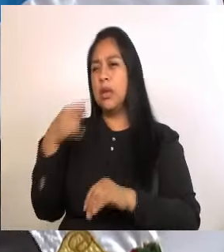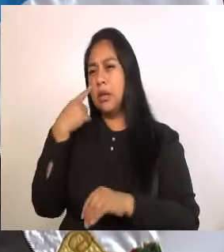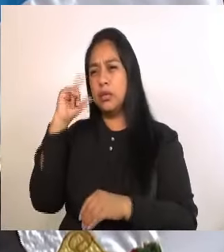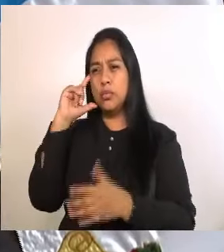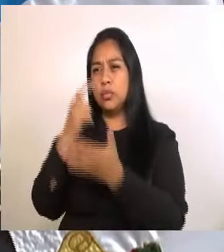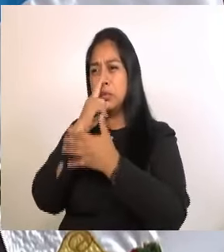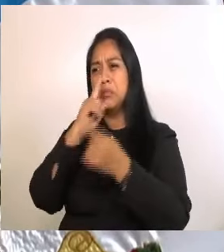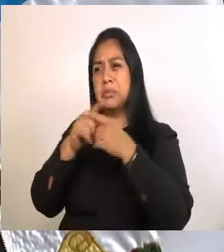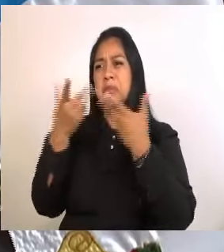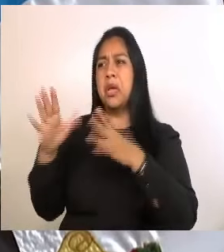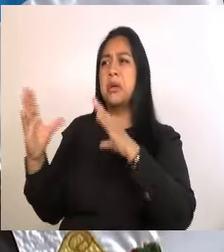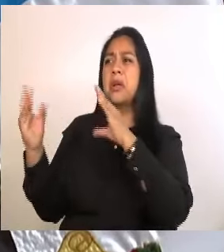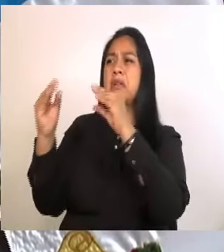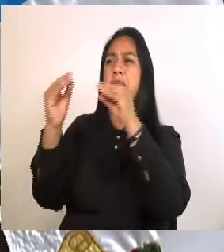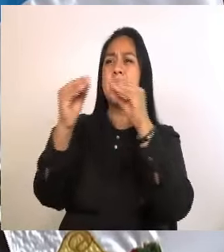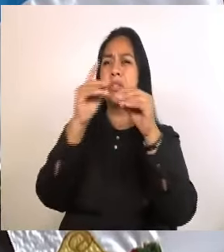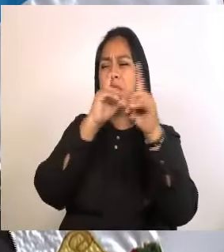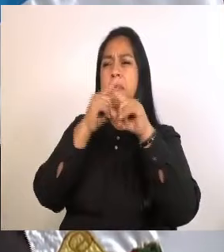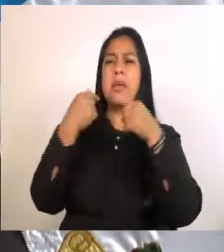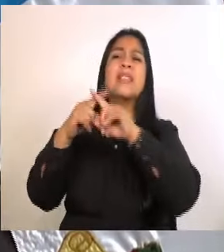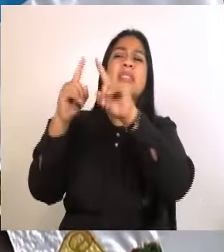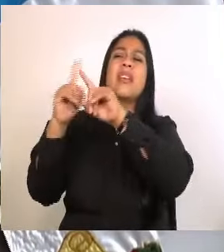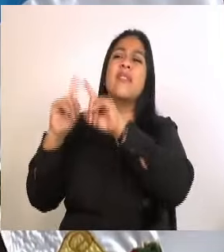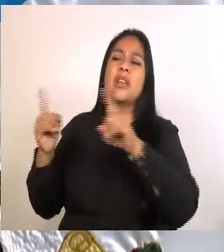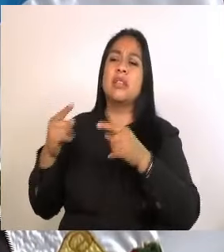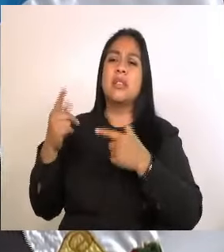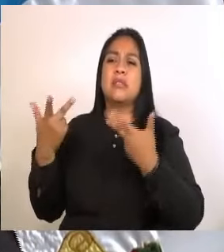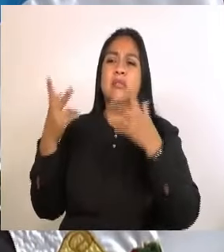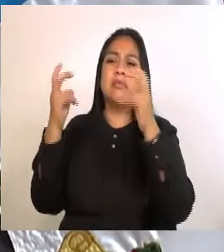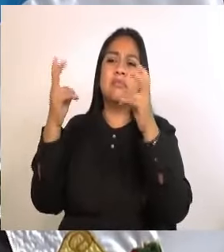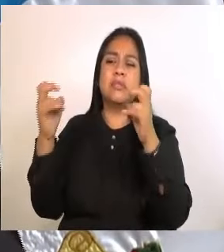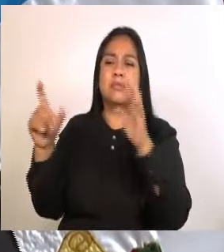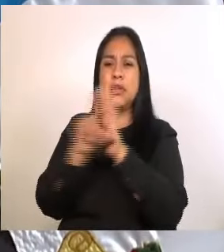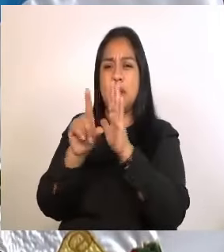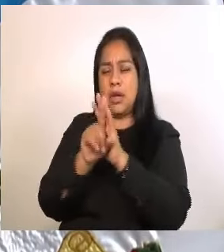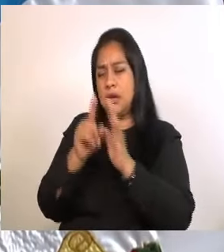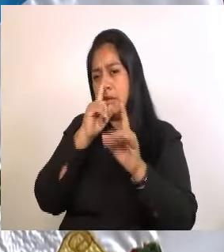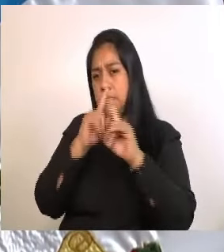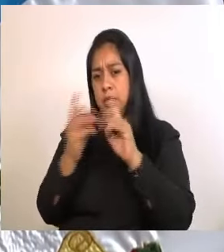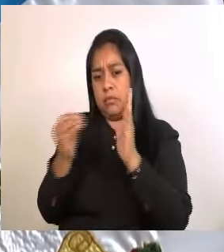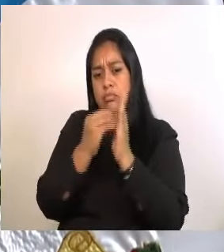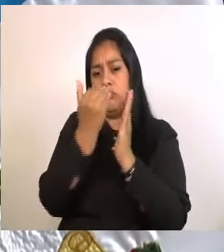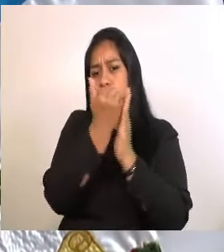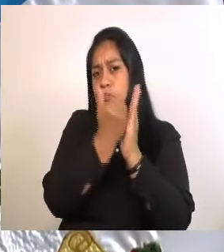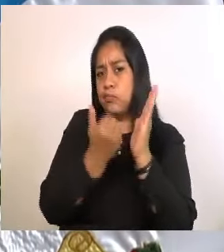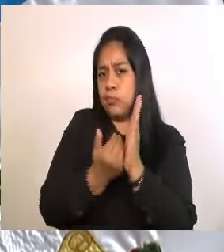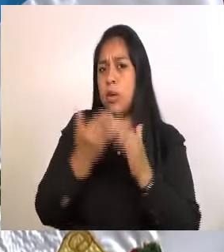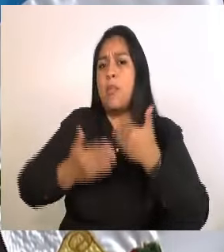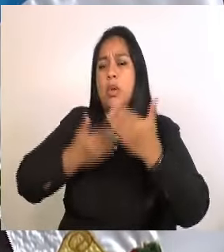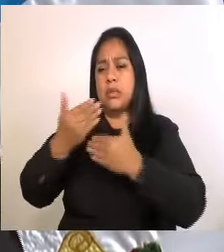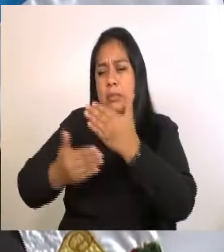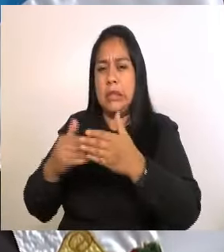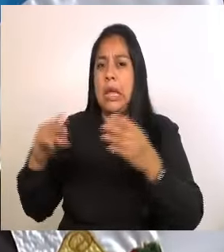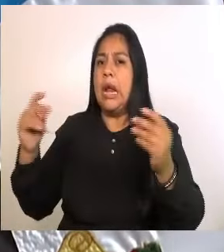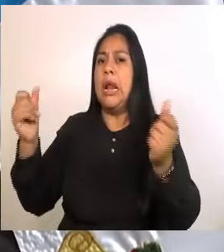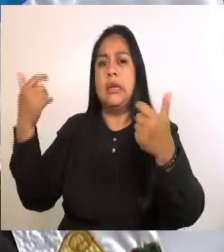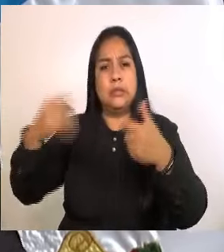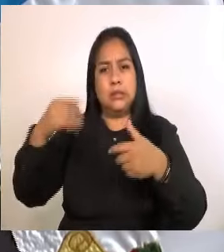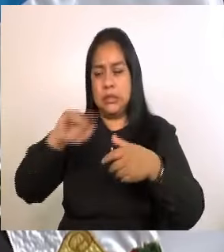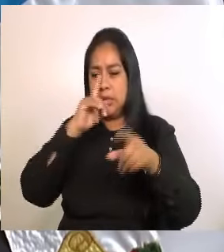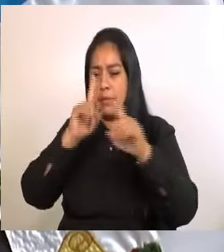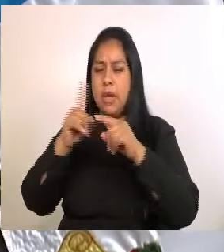tenido conversaciones acerca de las varias vías legales, incluyen vías legales, procedimiento acelerado de refugiados